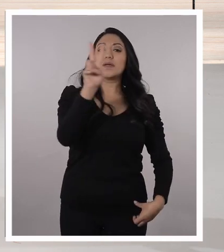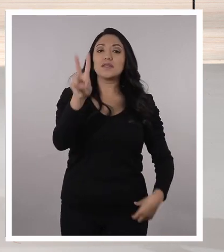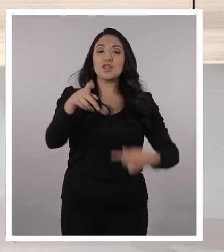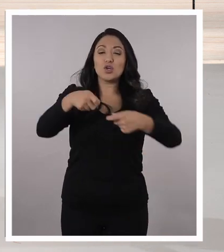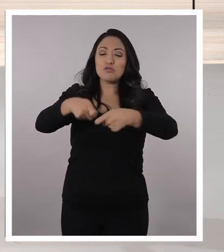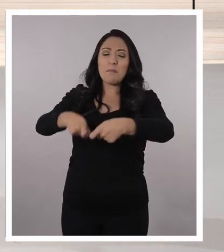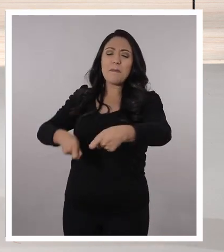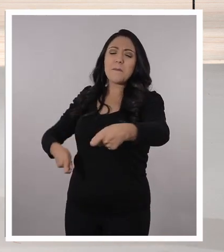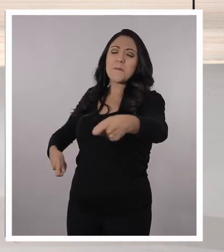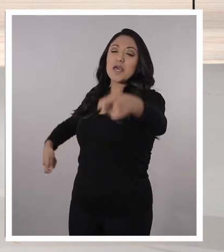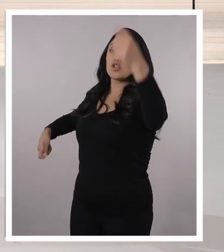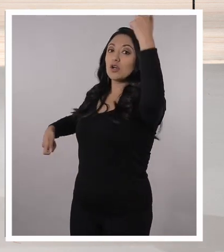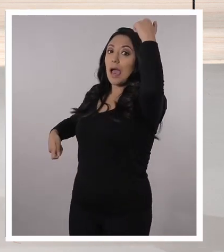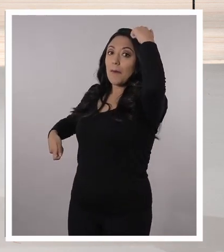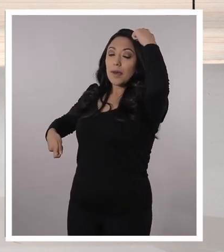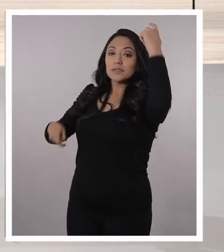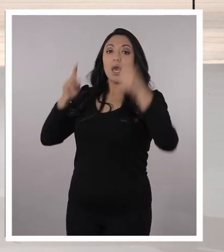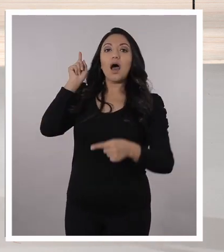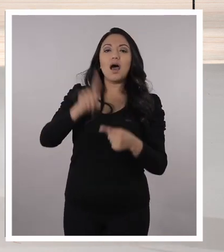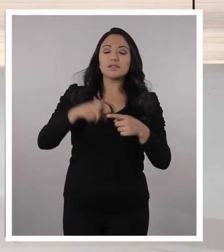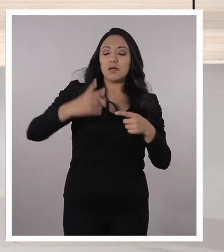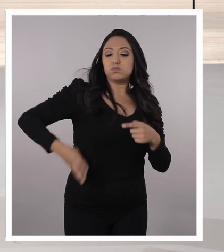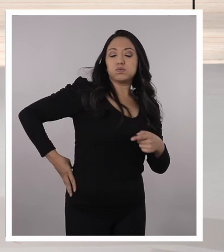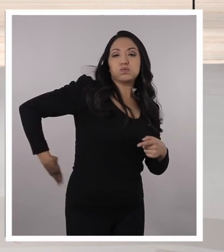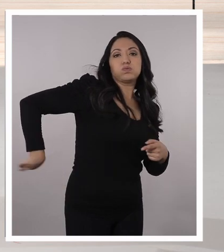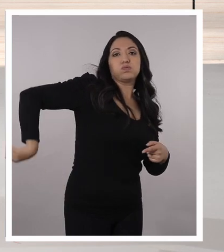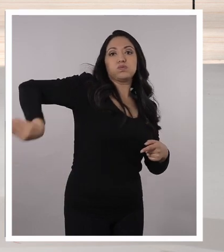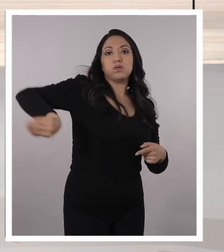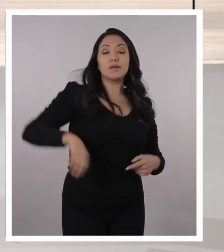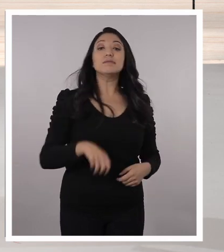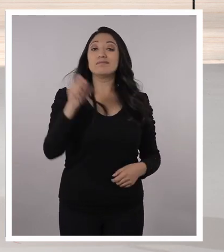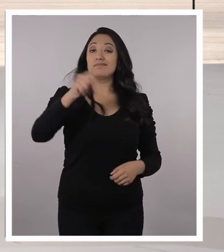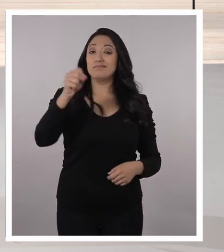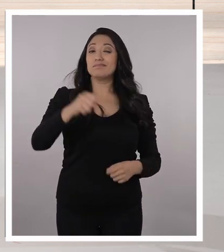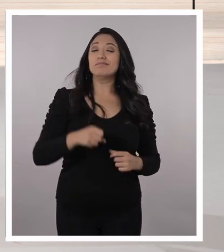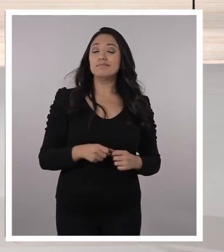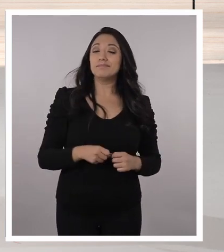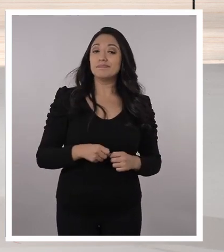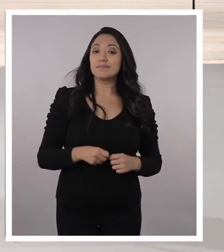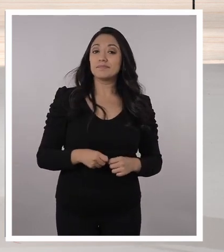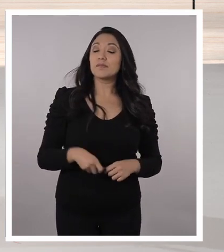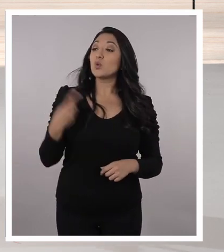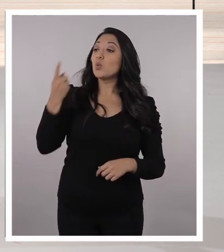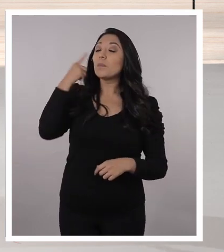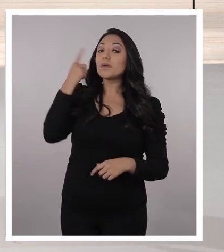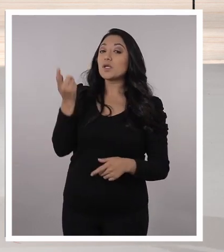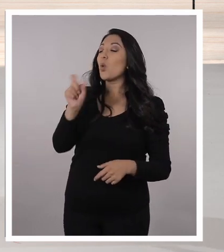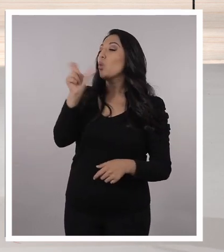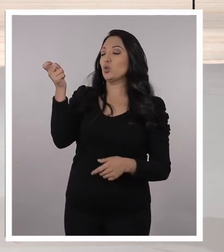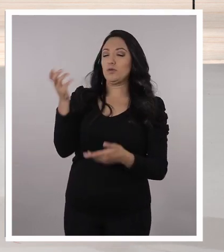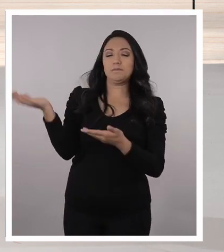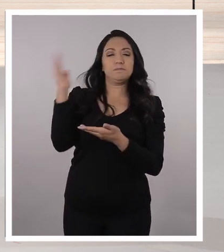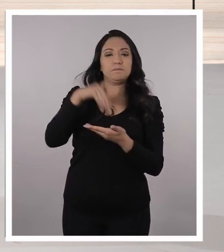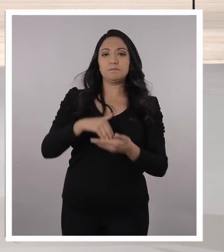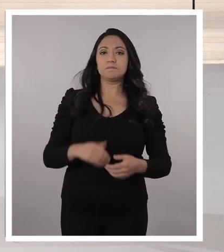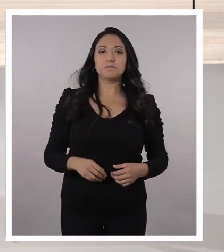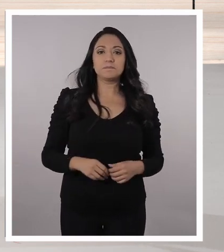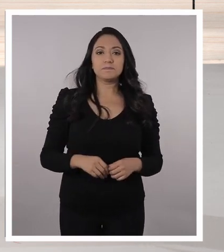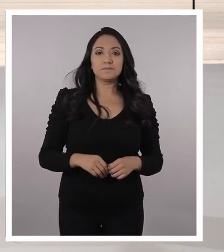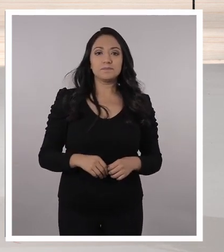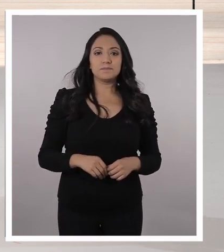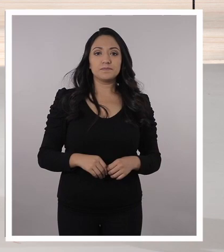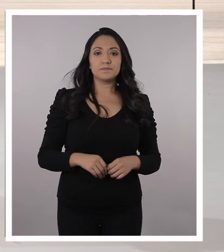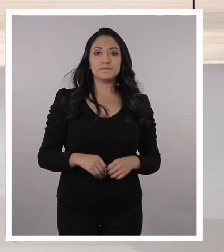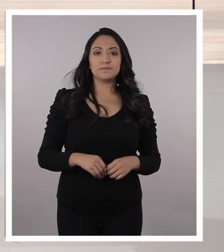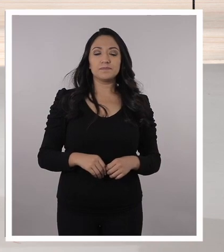desde su cabeza hasta su cola. Con razón, es muy, muy grande, profe. ¿Qué te parece si vemos el siguiente? A